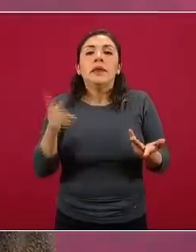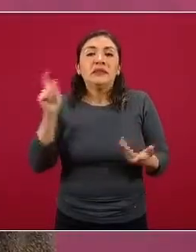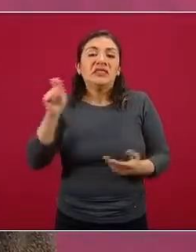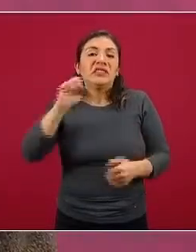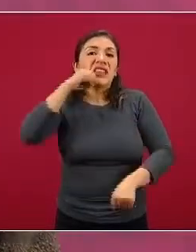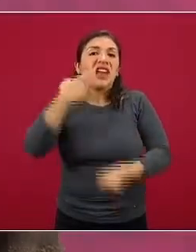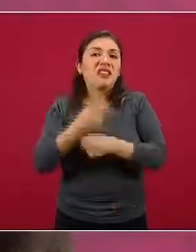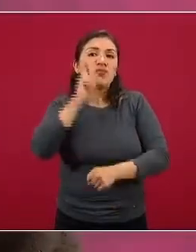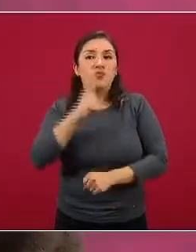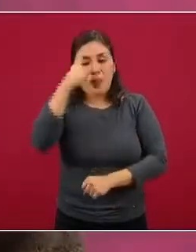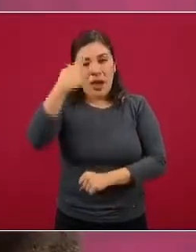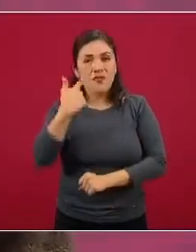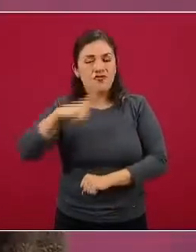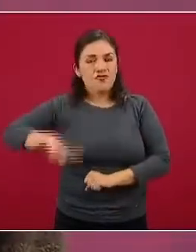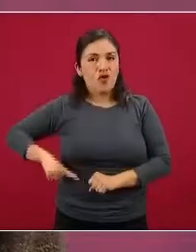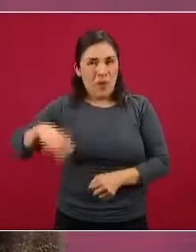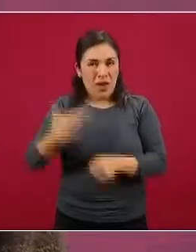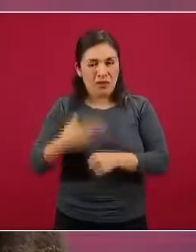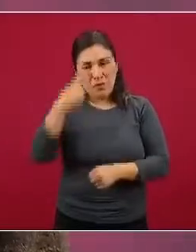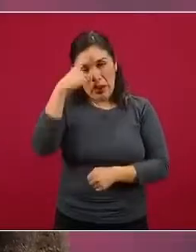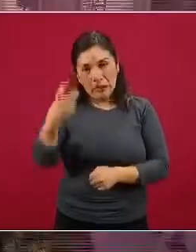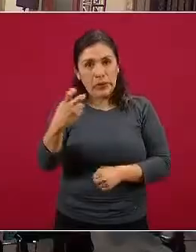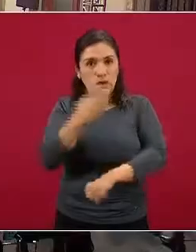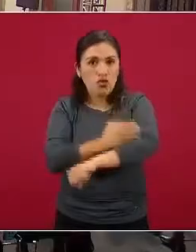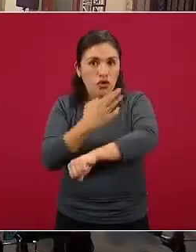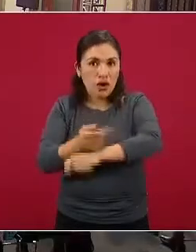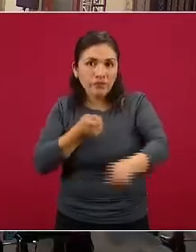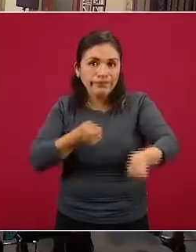Secretaria de Gobernación para este tipo de coordinación.